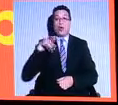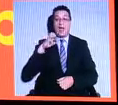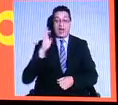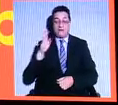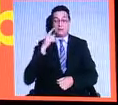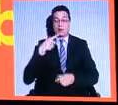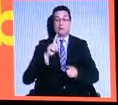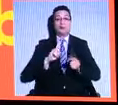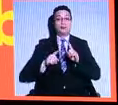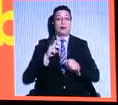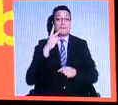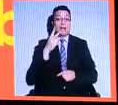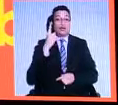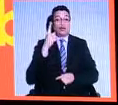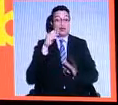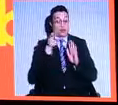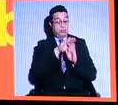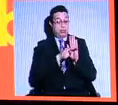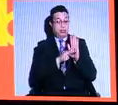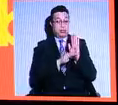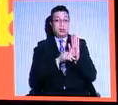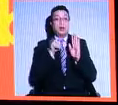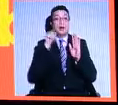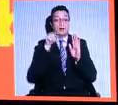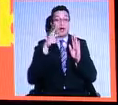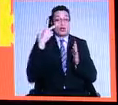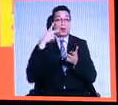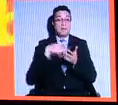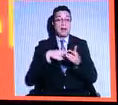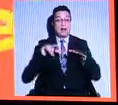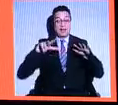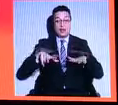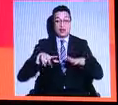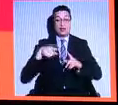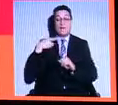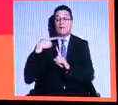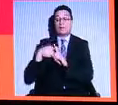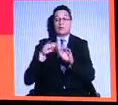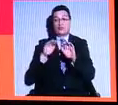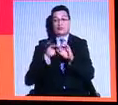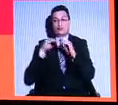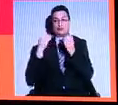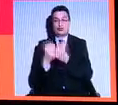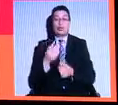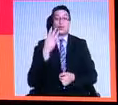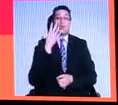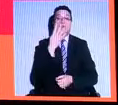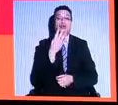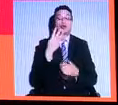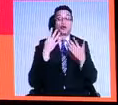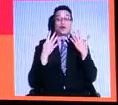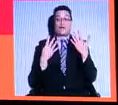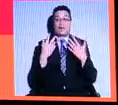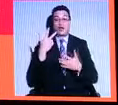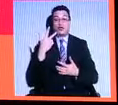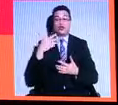de 21 becas, las que el 2018 beneficiaron un total de